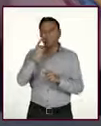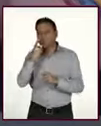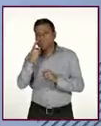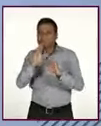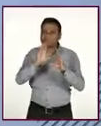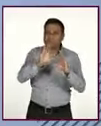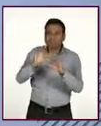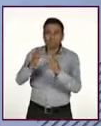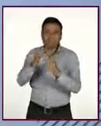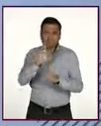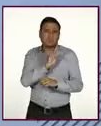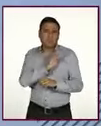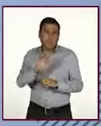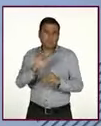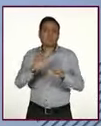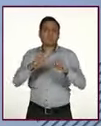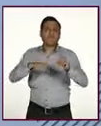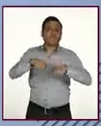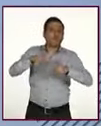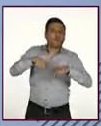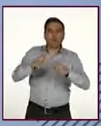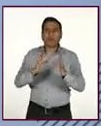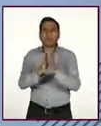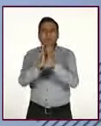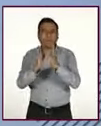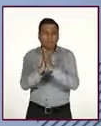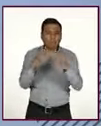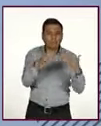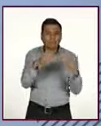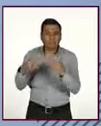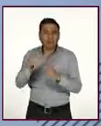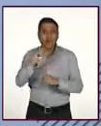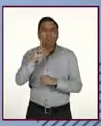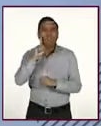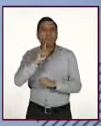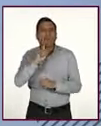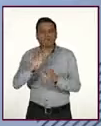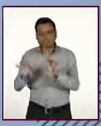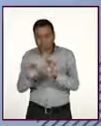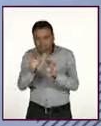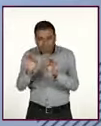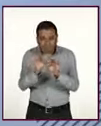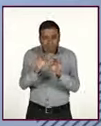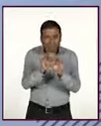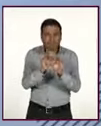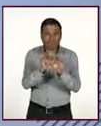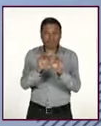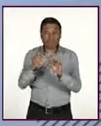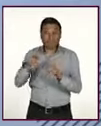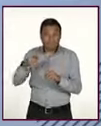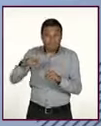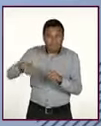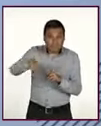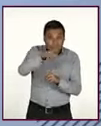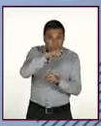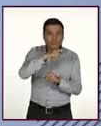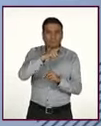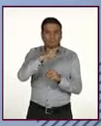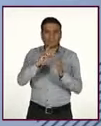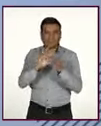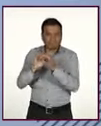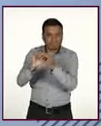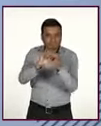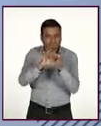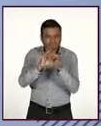partido de fútbol o que estén las señoras por ahí tejiendo, ¿no? En donde apoyen a que haya una convivencia